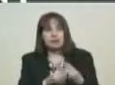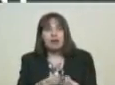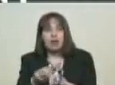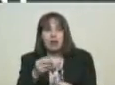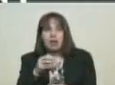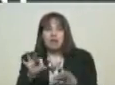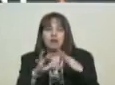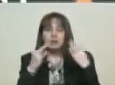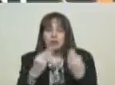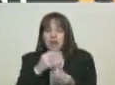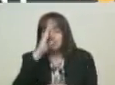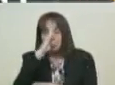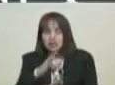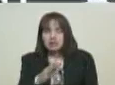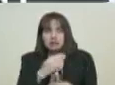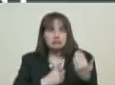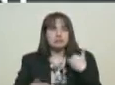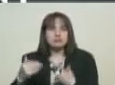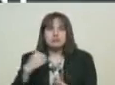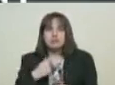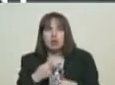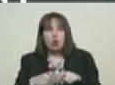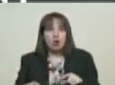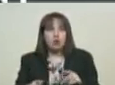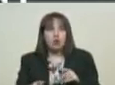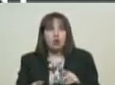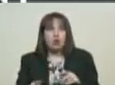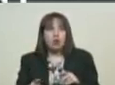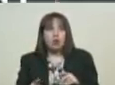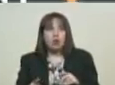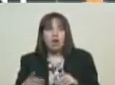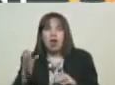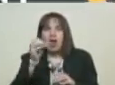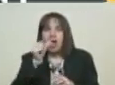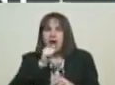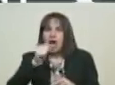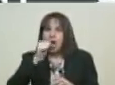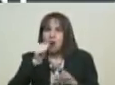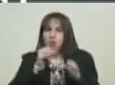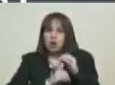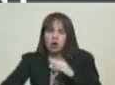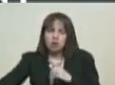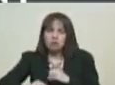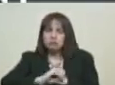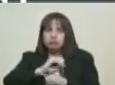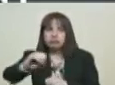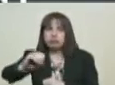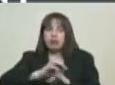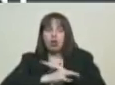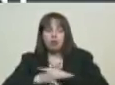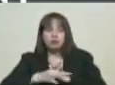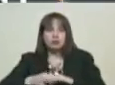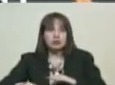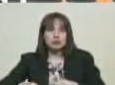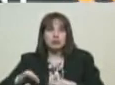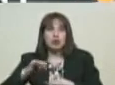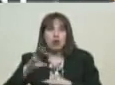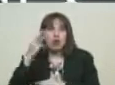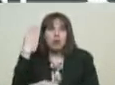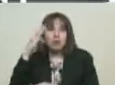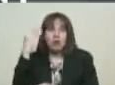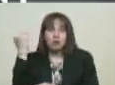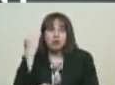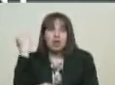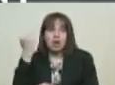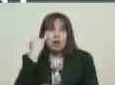afectadas directamente. Adicionalmente a eso, bueno, la afectación del servicio de agua que toca a los municipios Baruta, El Atillo